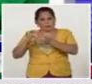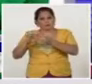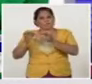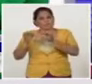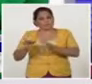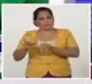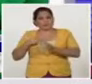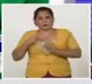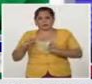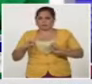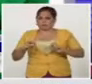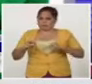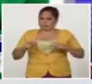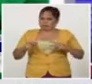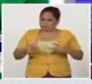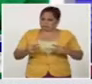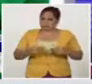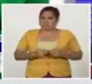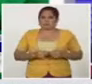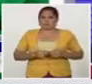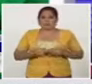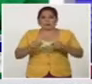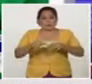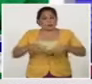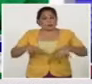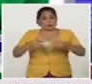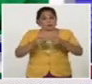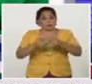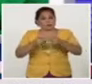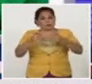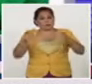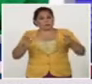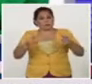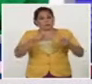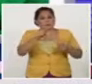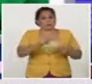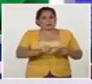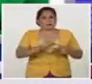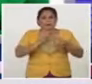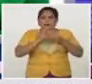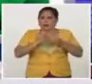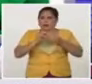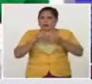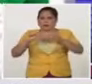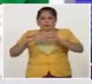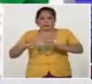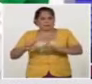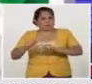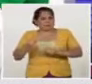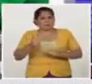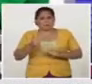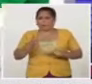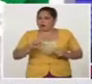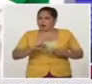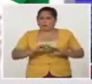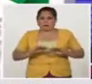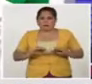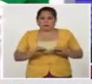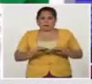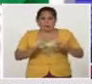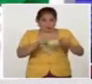reitero, una cifra muy elevada de casos en nuestras salas de terapia intensiva, con los